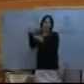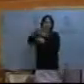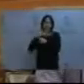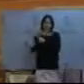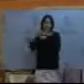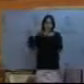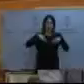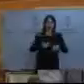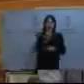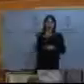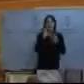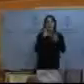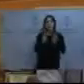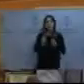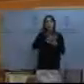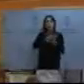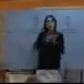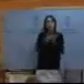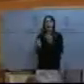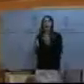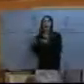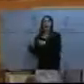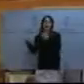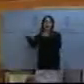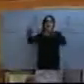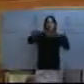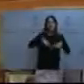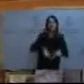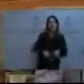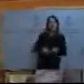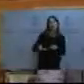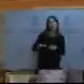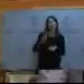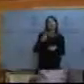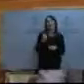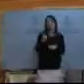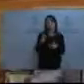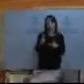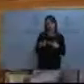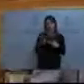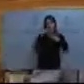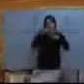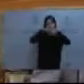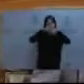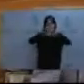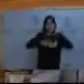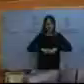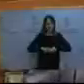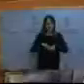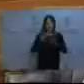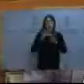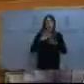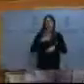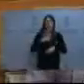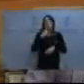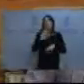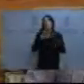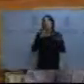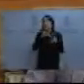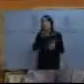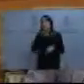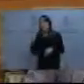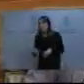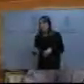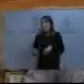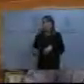plan de retorno del talento investigador. Hubiera beneficiado de ser un éxito a 10 jóvenes. Por ejemplo, en 2015,